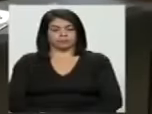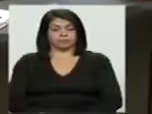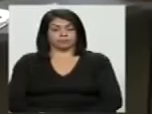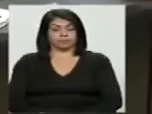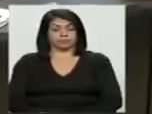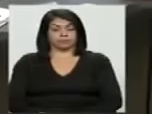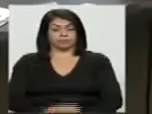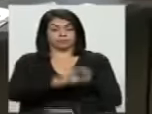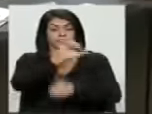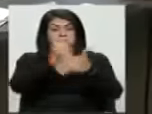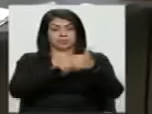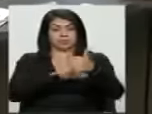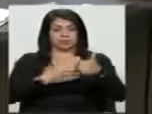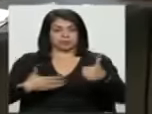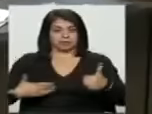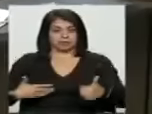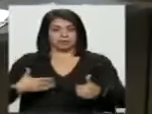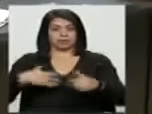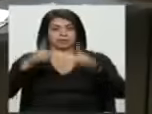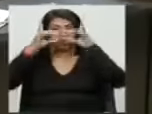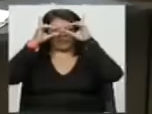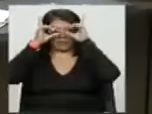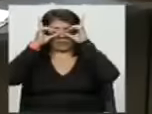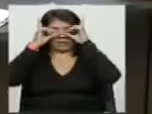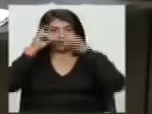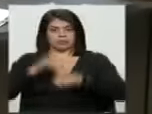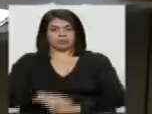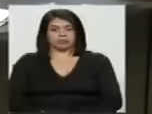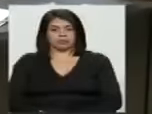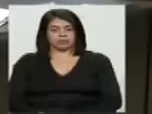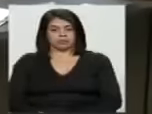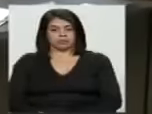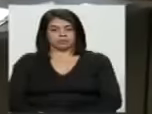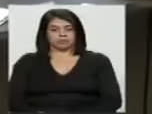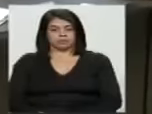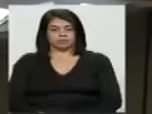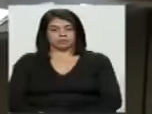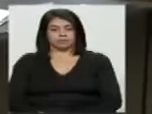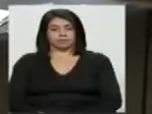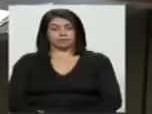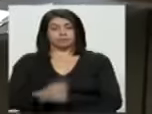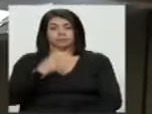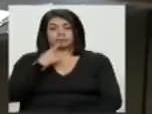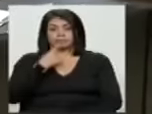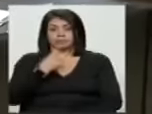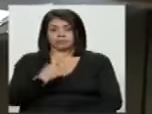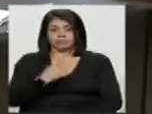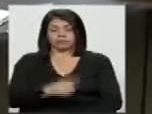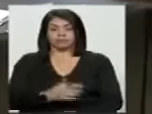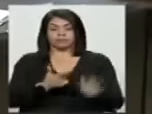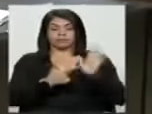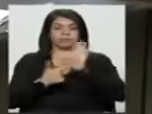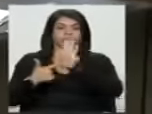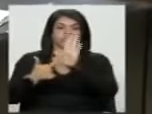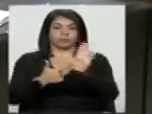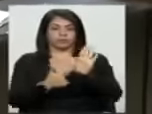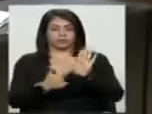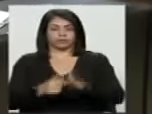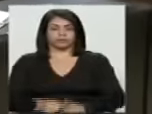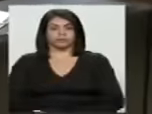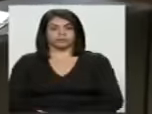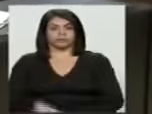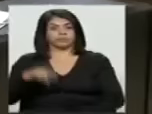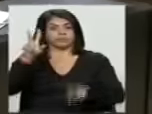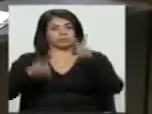doctora vicepresidenta de la República, Delcy Eloína Rodríguez, y ella presentó, hizo